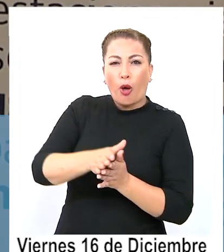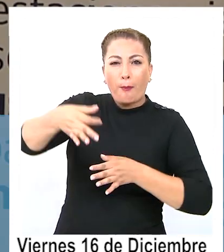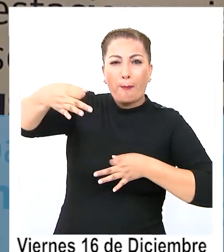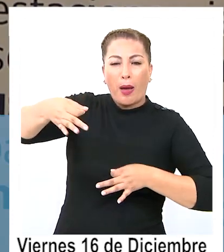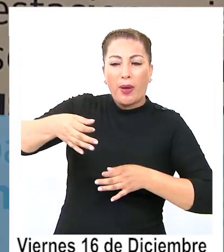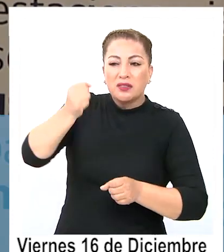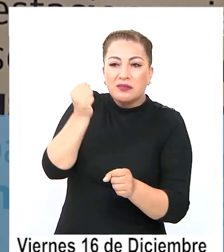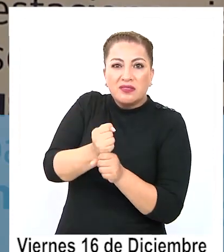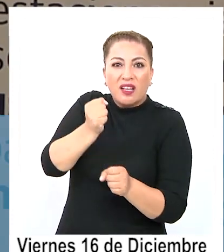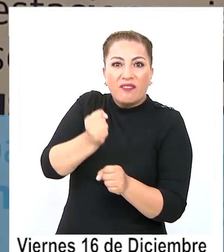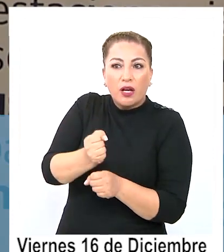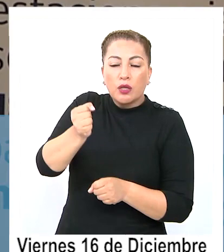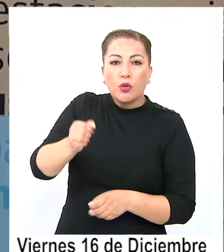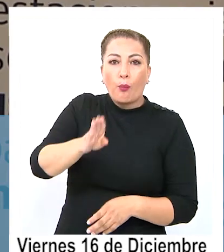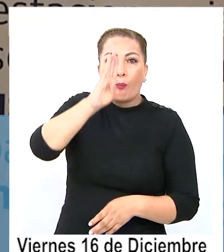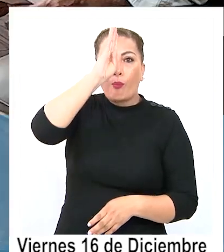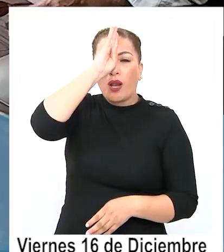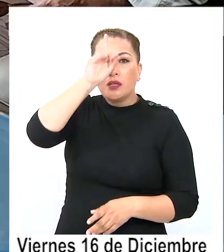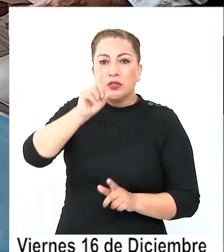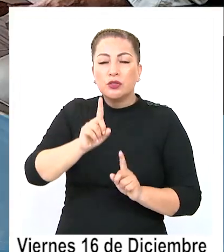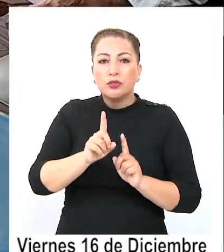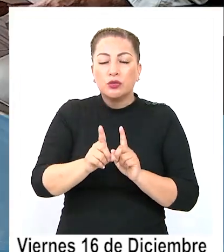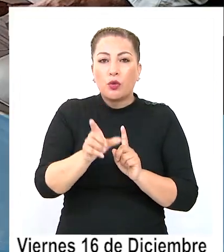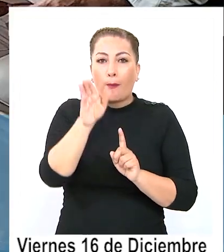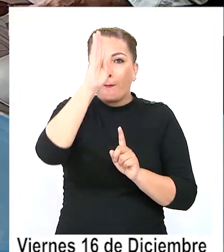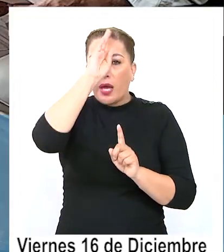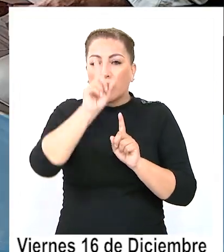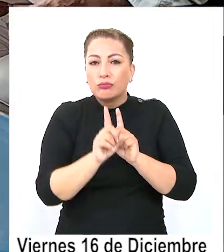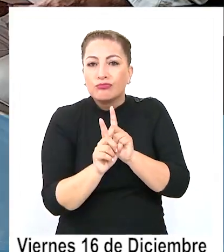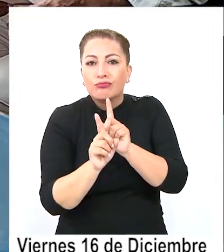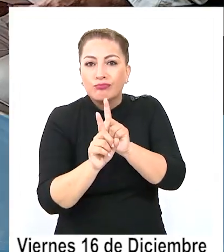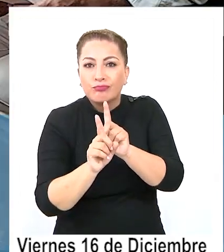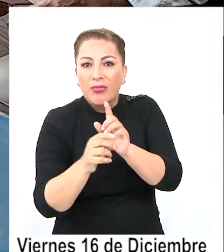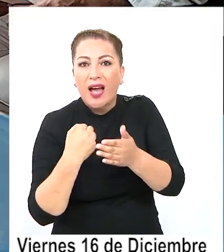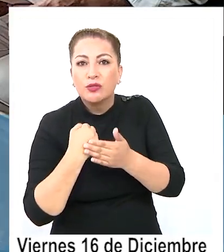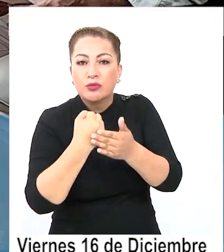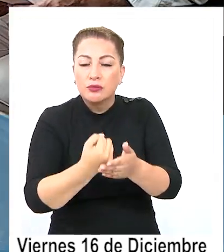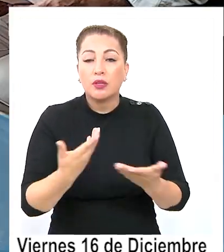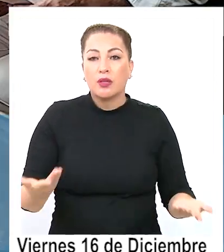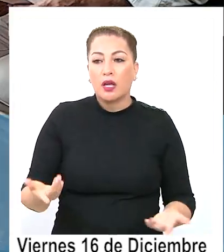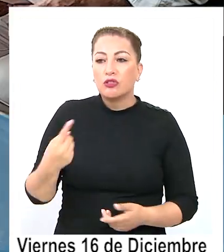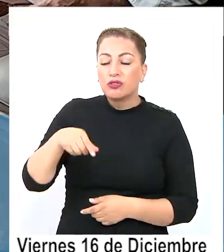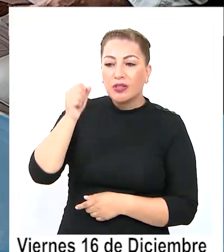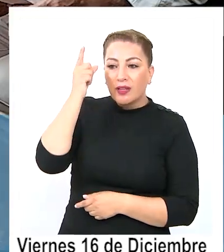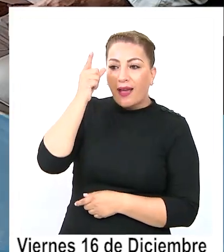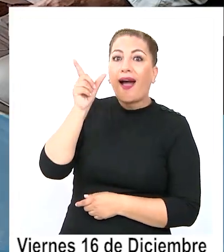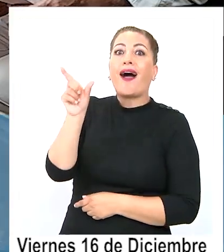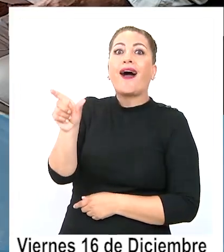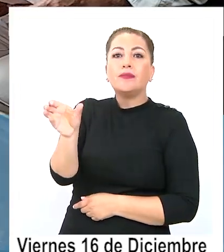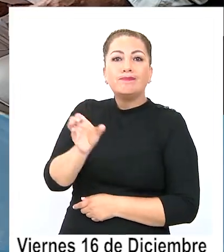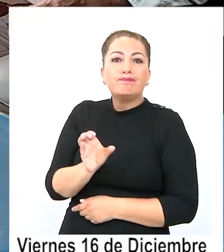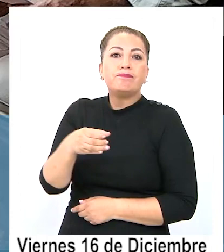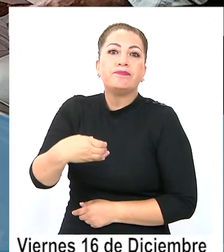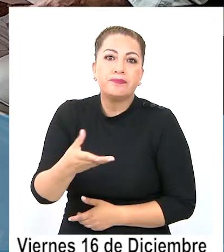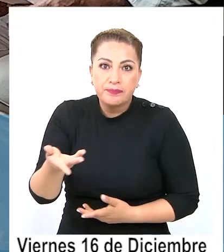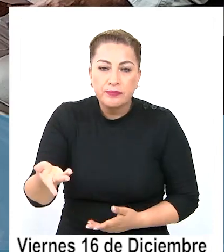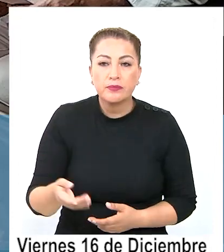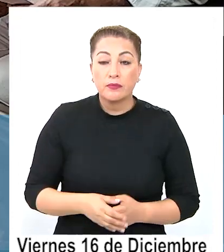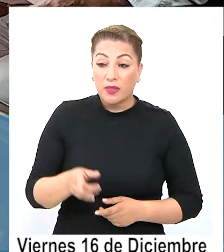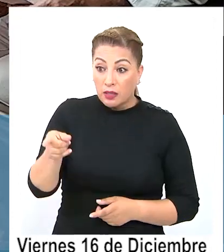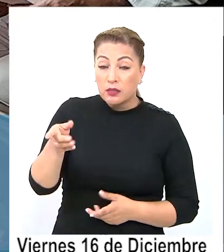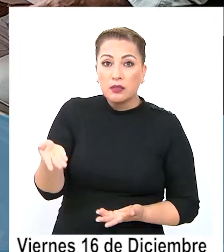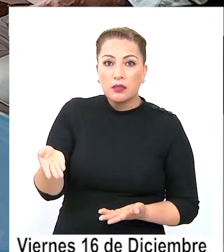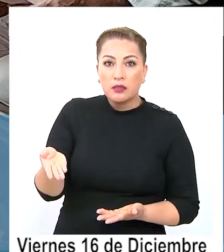que está trabajando, que es un perro guía para una persona ciega, evidentemente el sentido común es ponerse en el lugar de la otra persona y